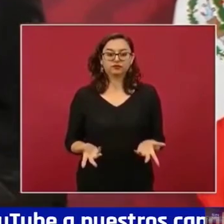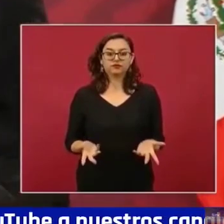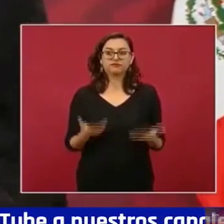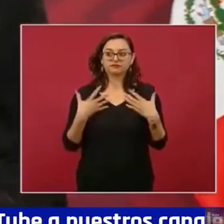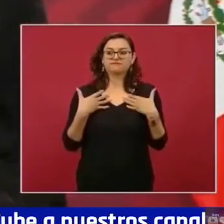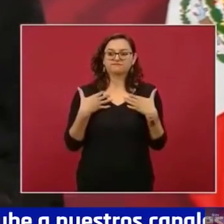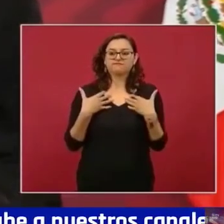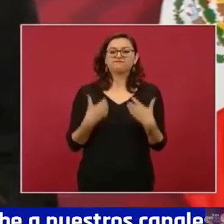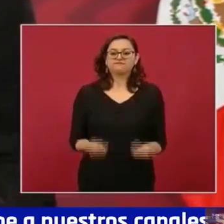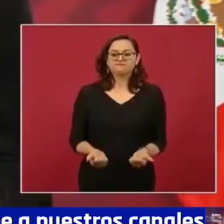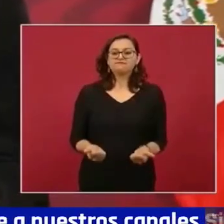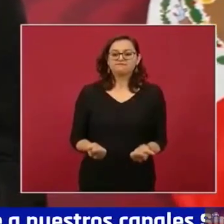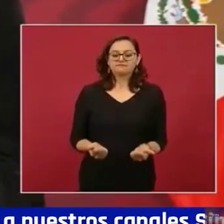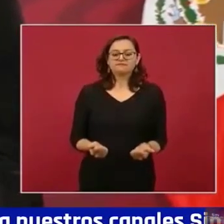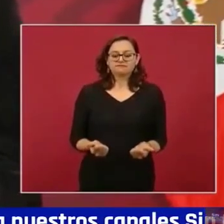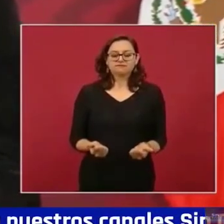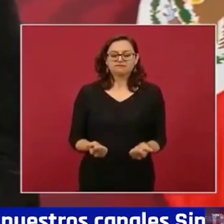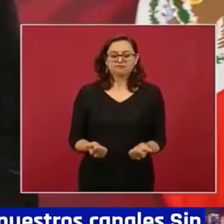entender.